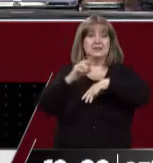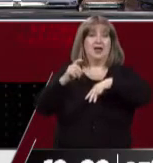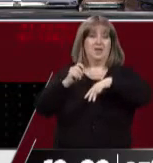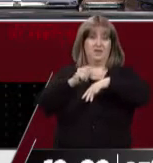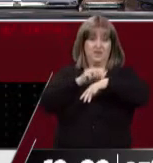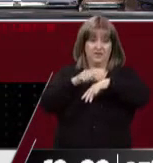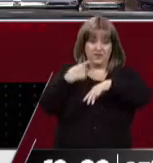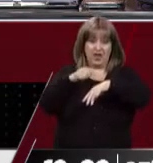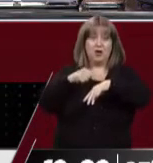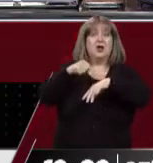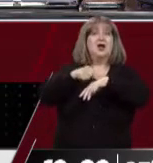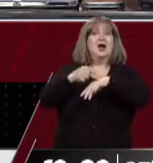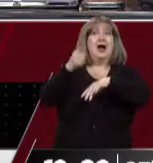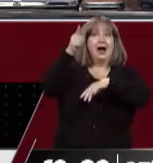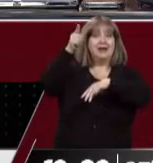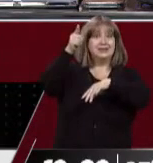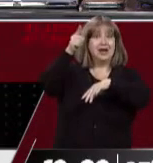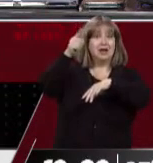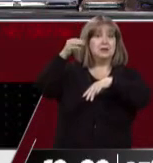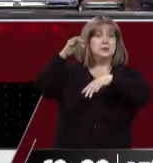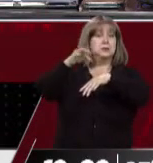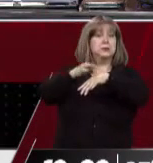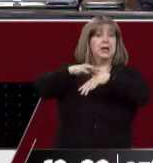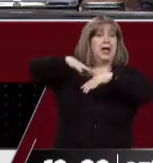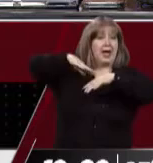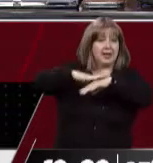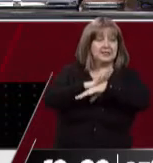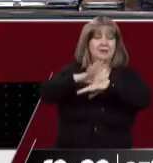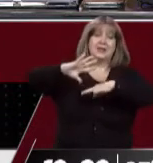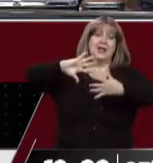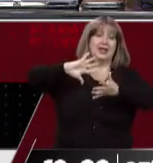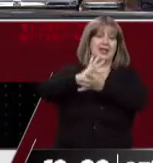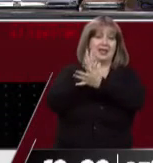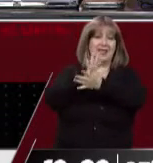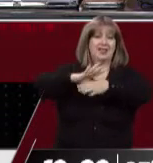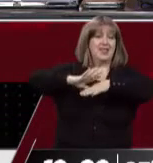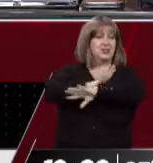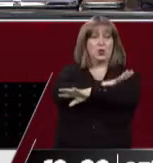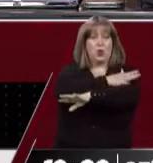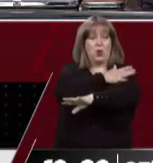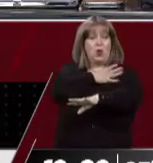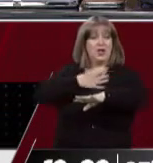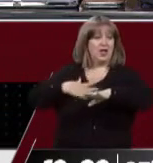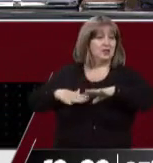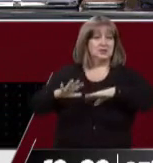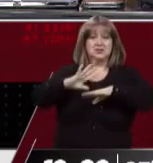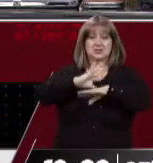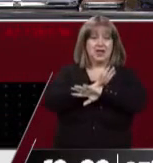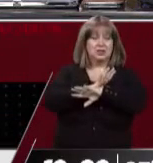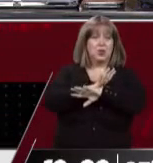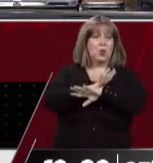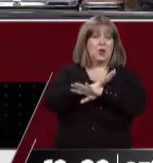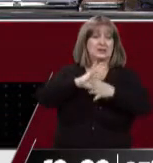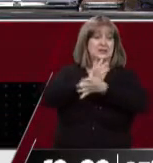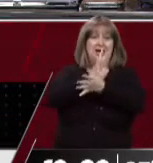años. En cambio, la inmunoterapia entrena el cuerpo para que el mismo cuerpo reconozca estas células cancerígenas y las